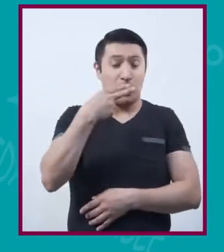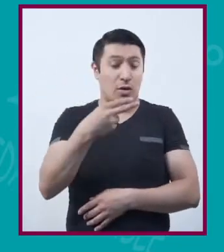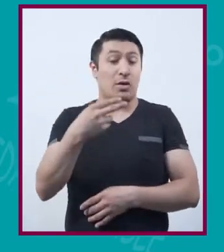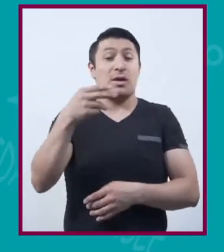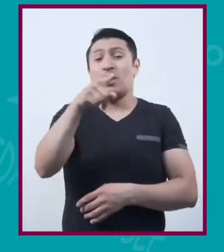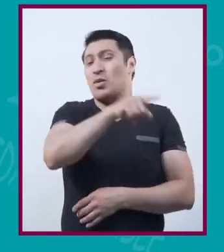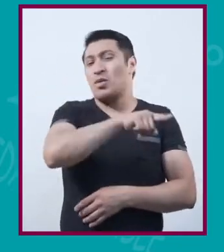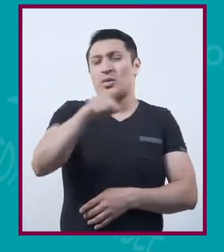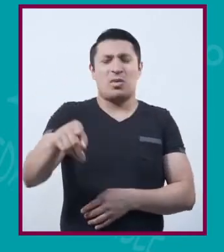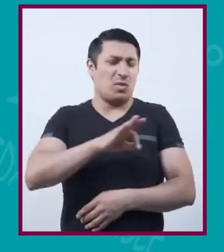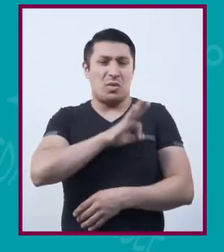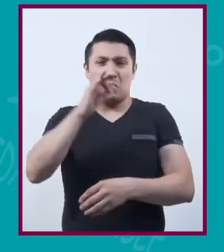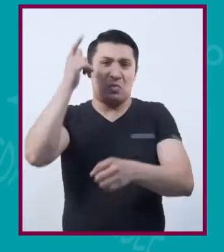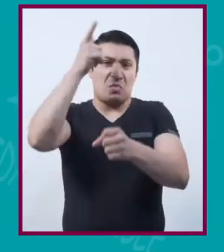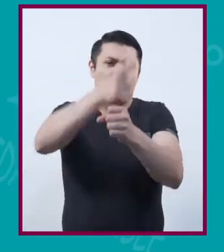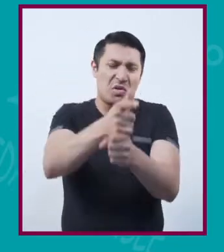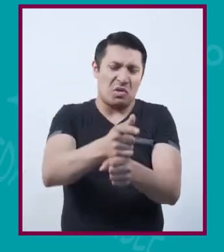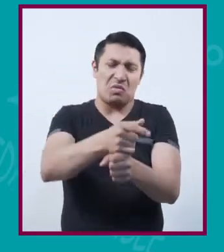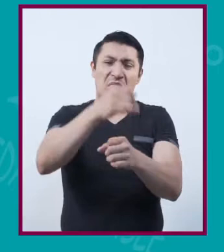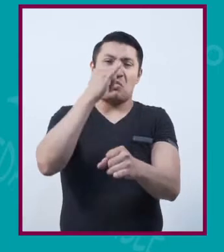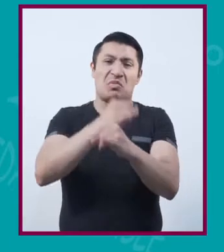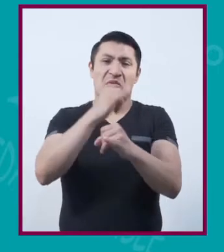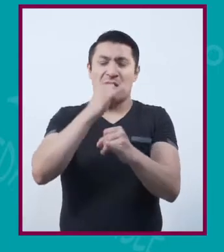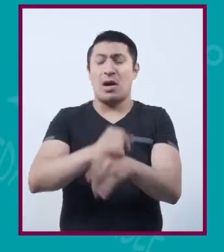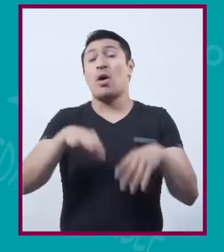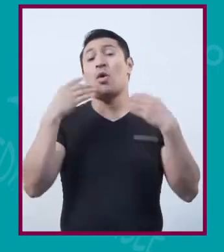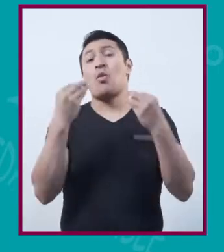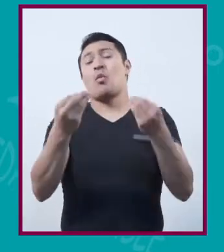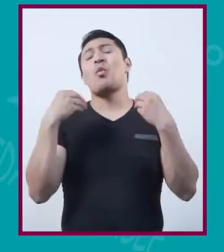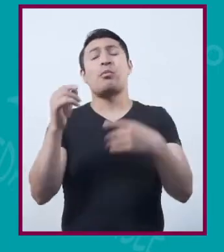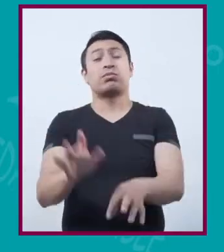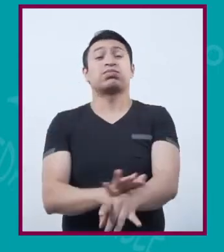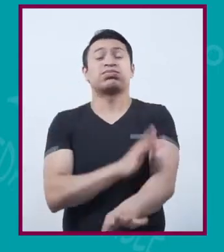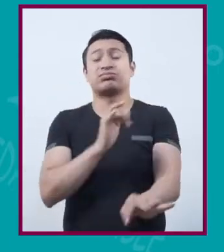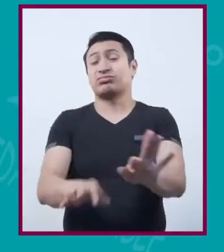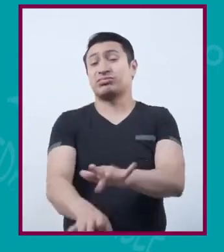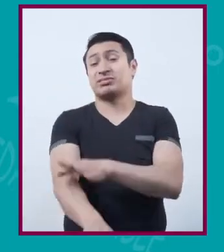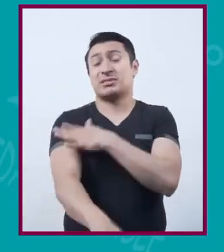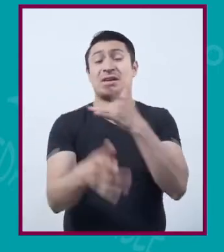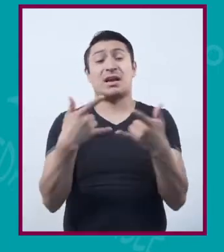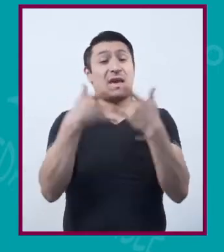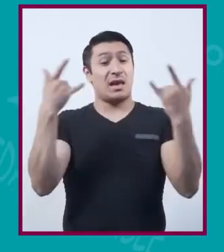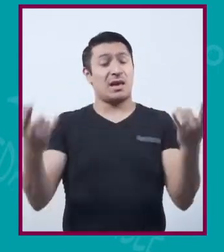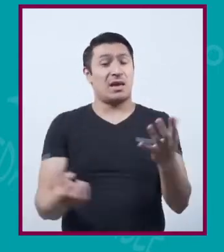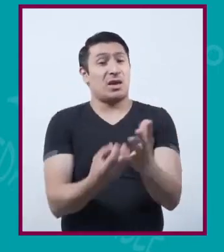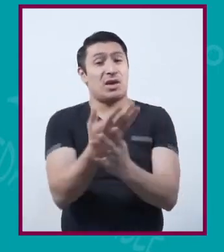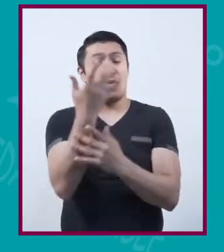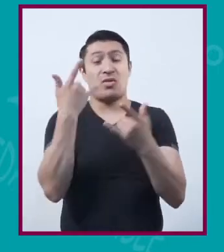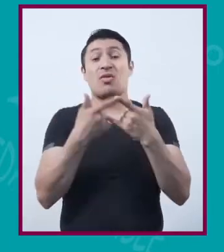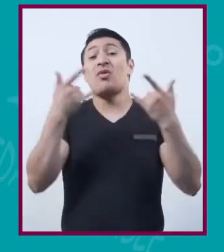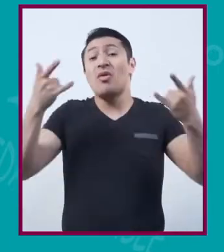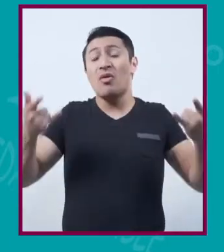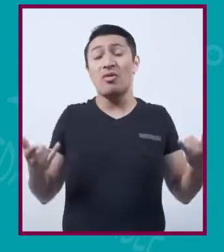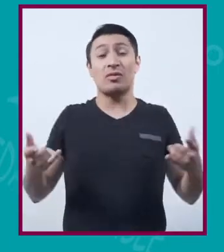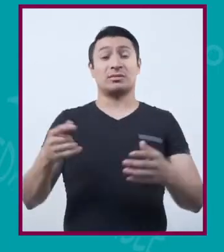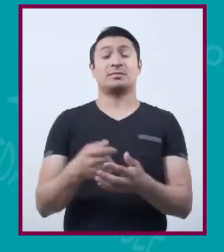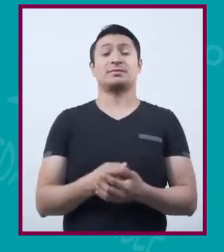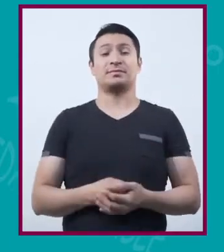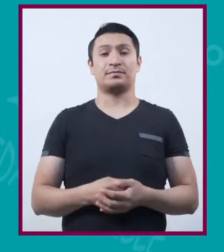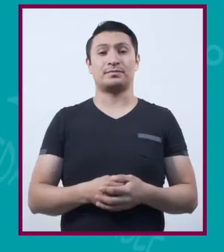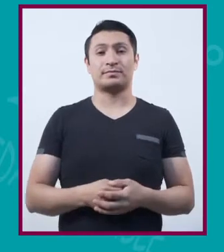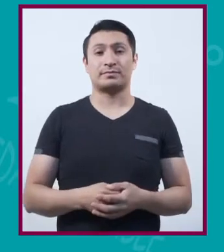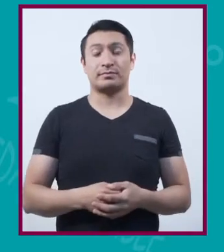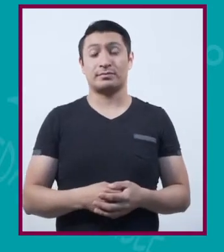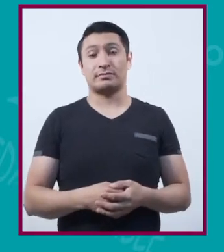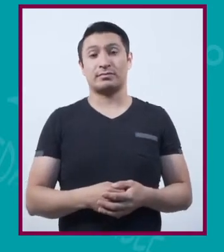los memes. O sea, lo que pueden ustedes encontrar es la fascinación que presenta la nueva historia, con